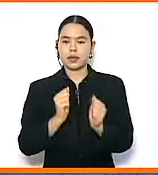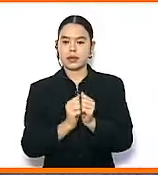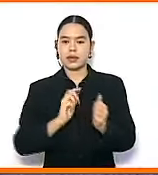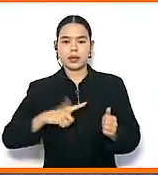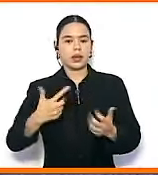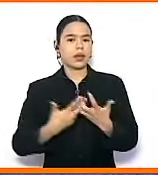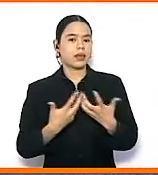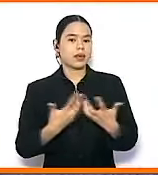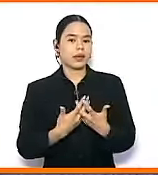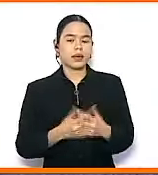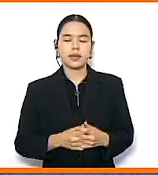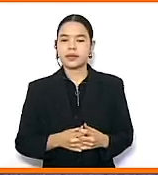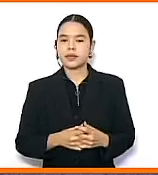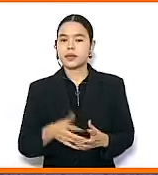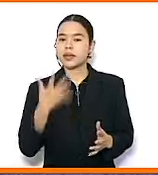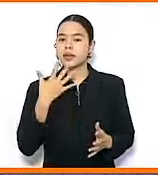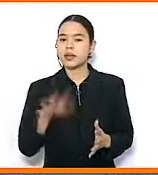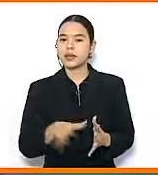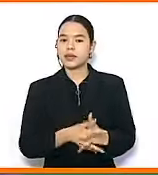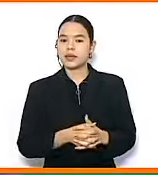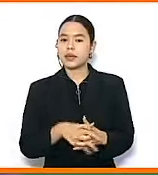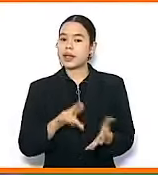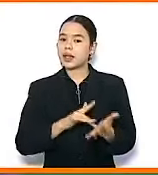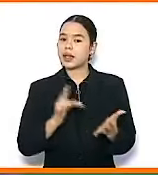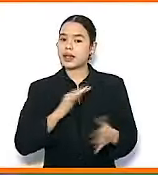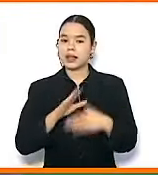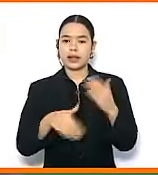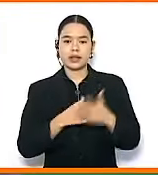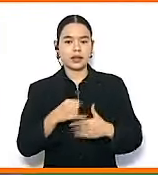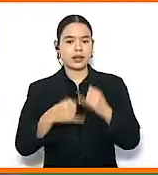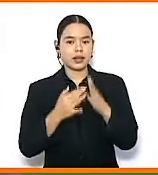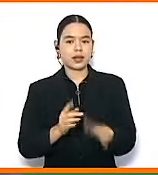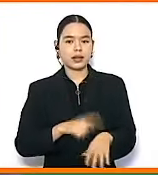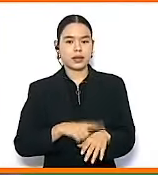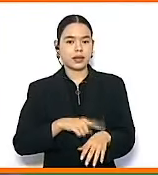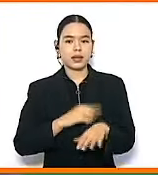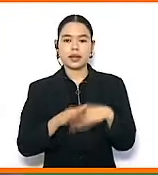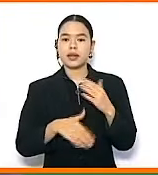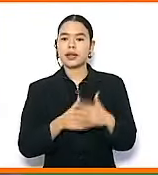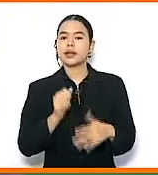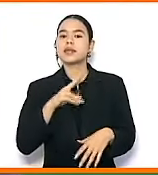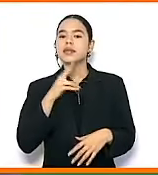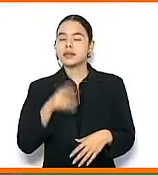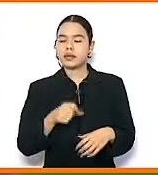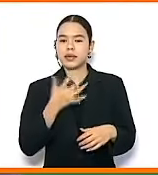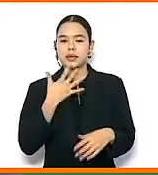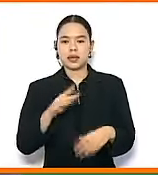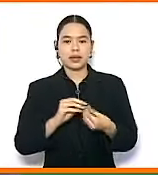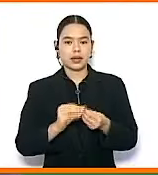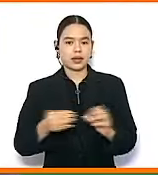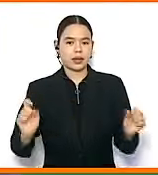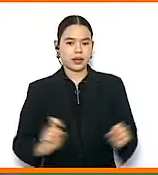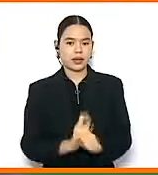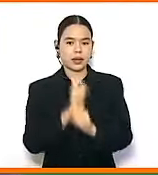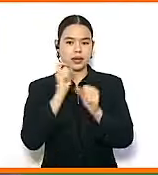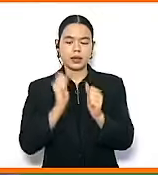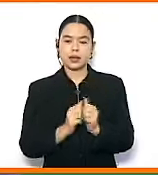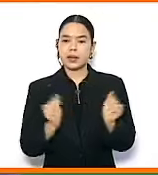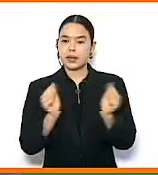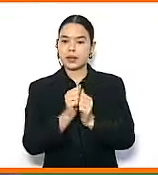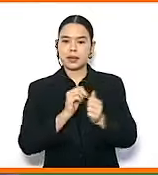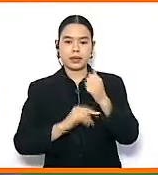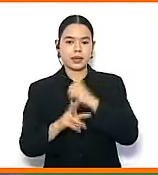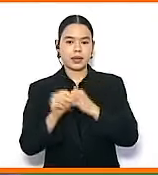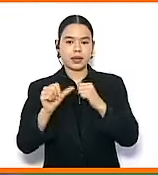del set junto a Marbella. Suerte. Gracias, Kate. Jugadores, así es, se ha llegado el momento de conocer esos tres afortunados números ganadores para Pega 3